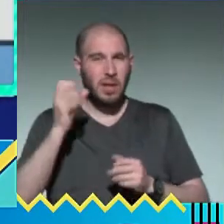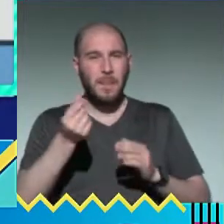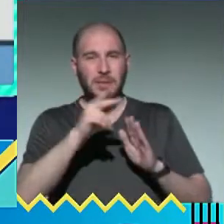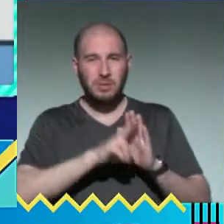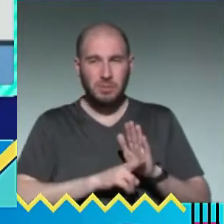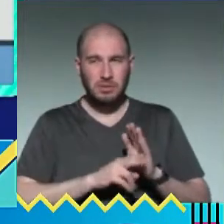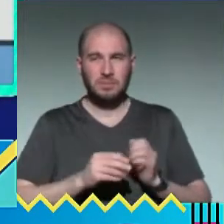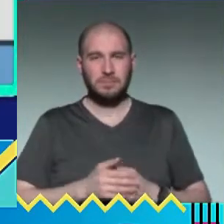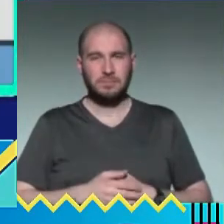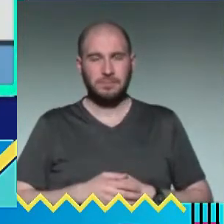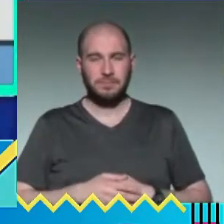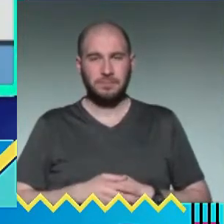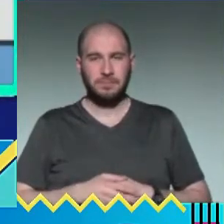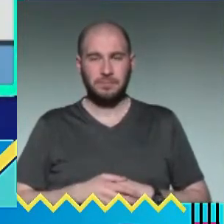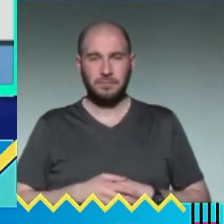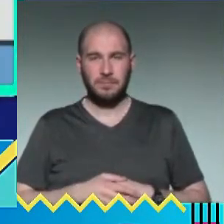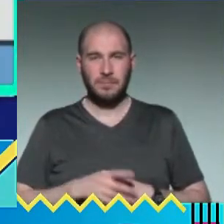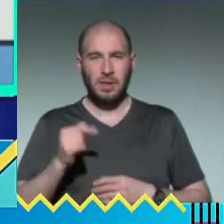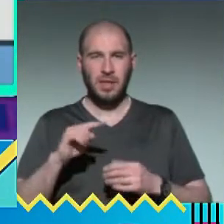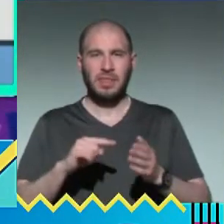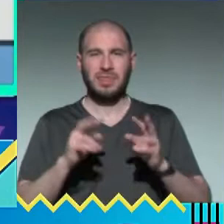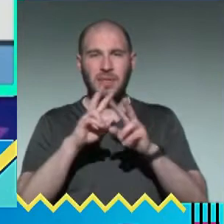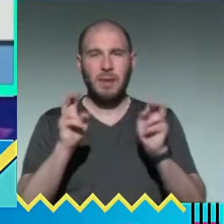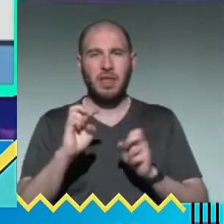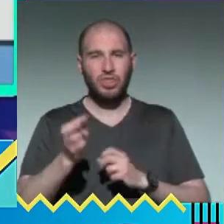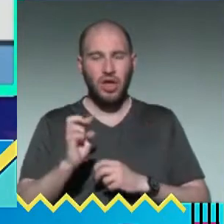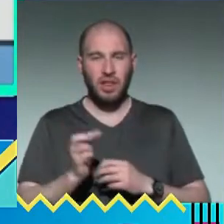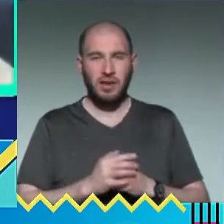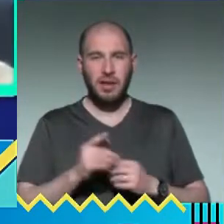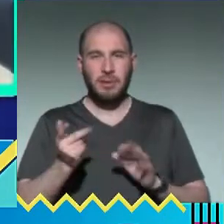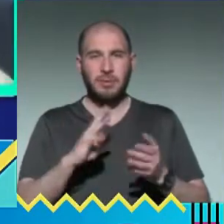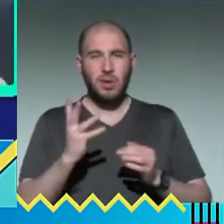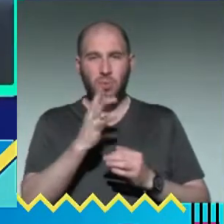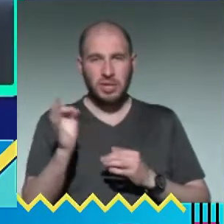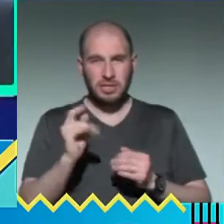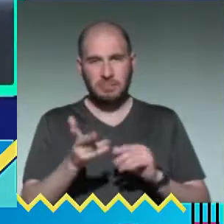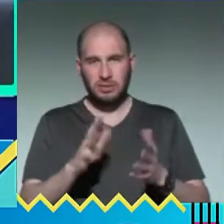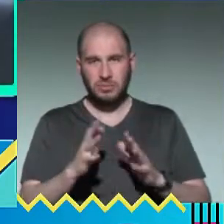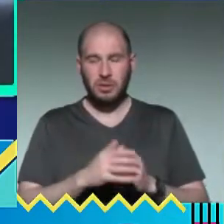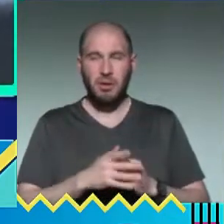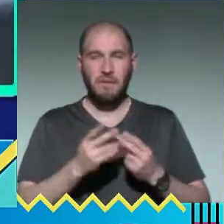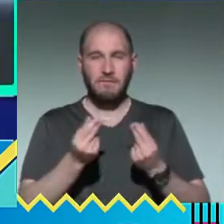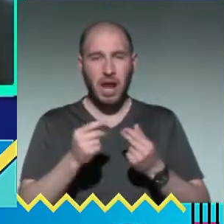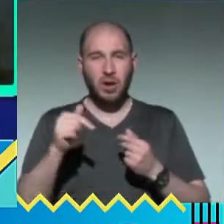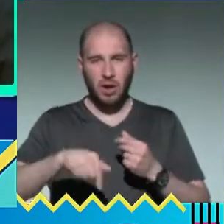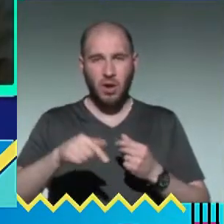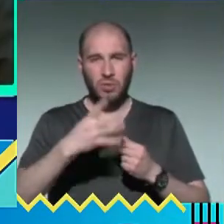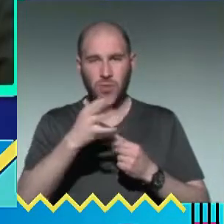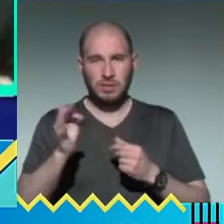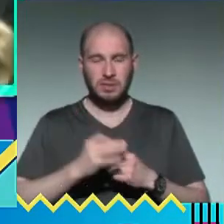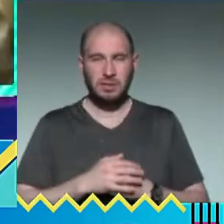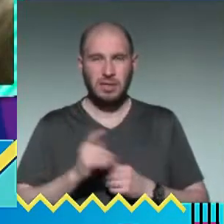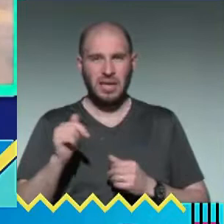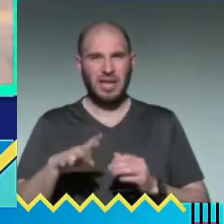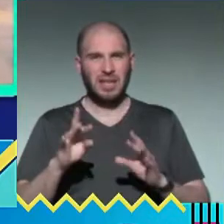presupuesto específicamente con la variable dólar, que la estima en 40, un valor que está hoy en 40, entonces es